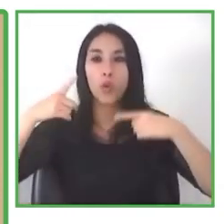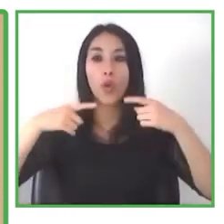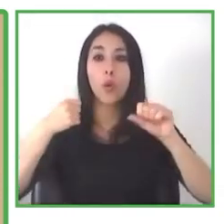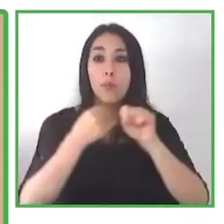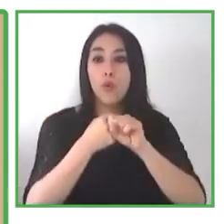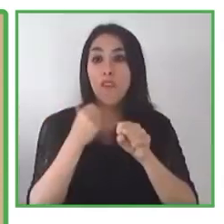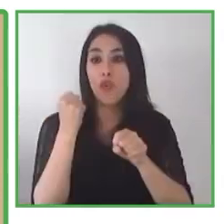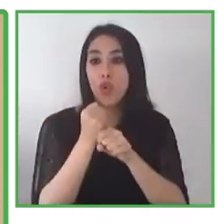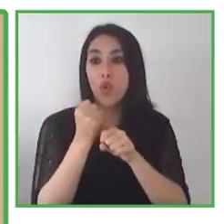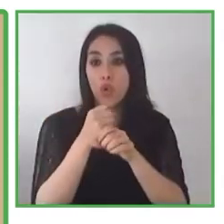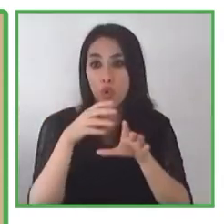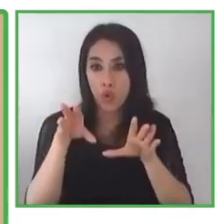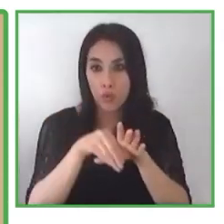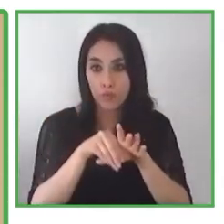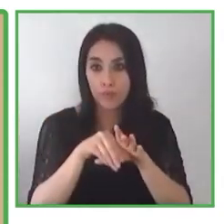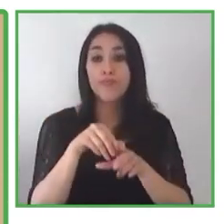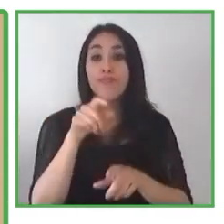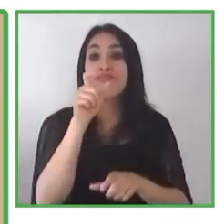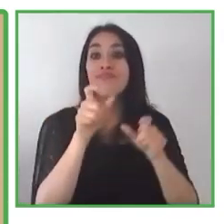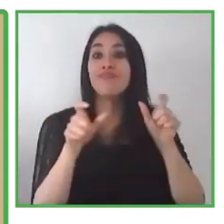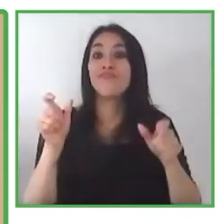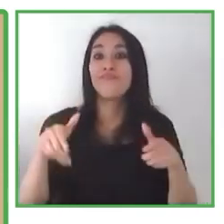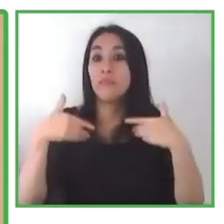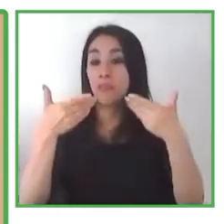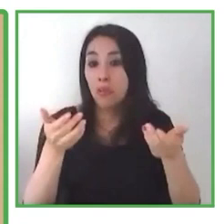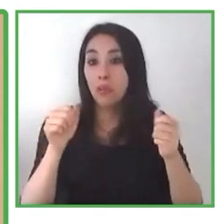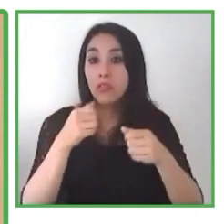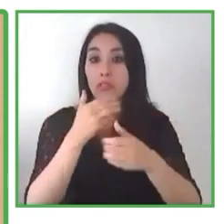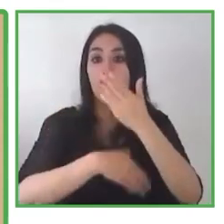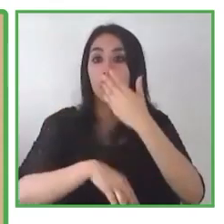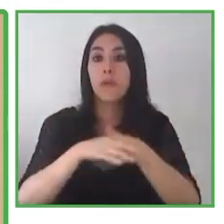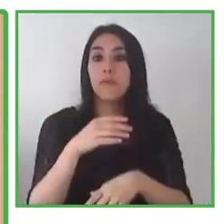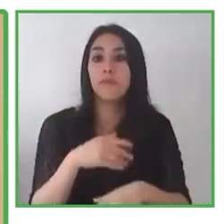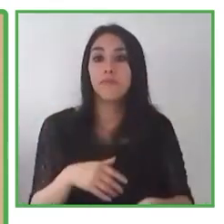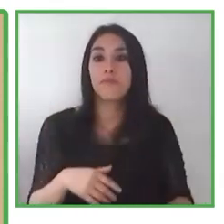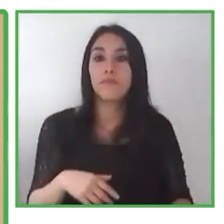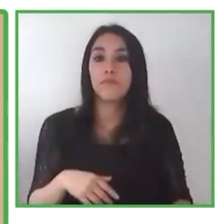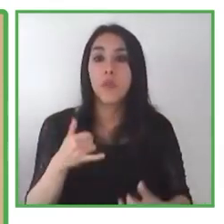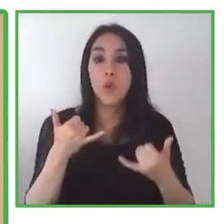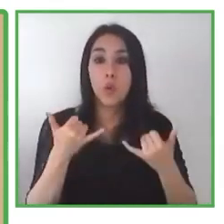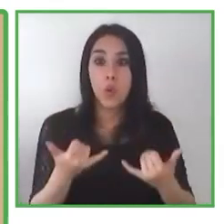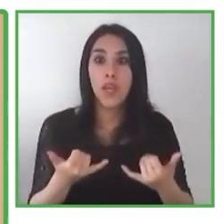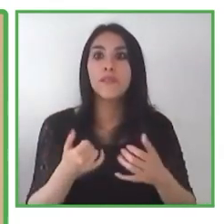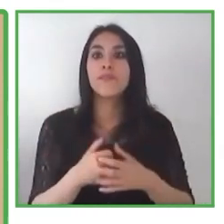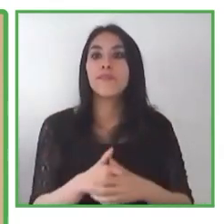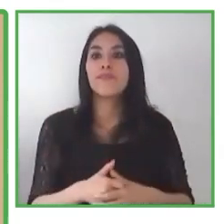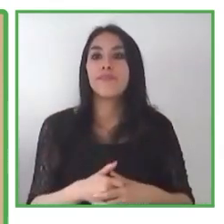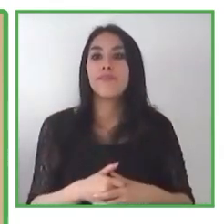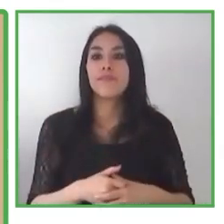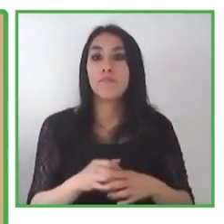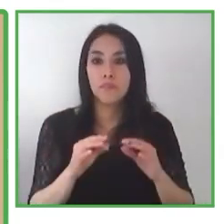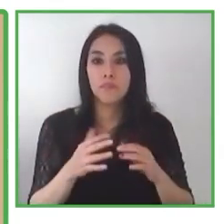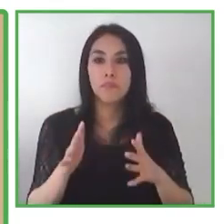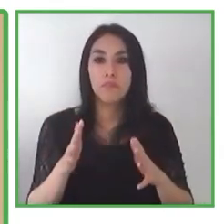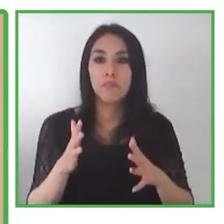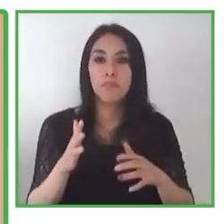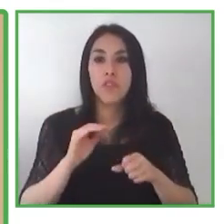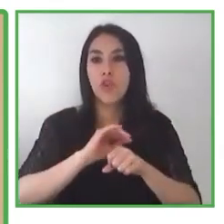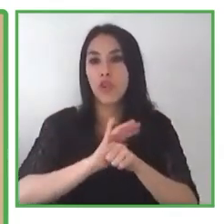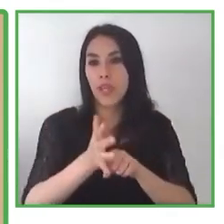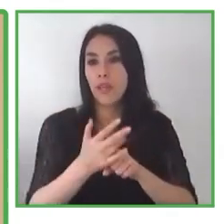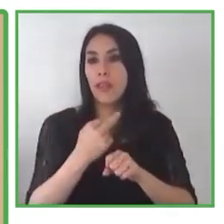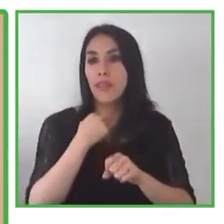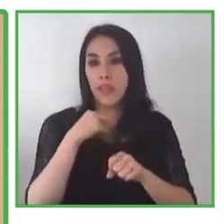marco de políticas que apoyan un empleo inclusivo para las personas con discapacidad y su estado